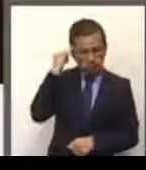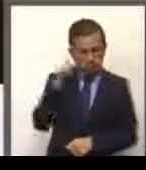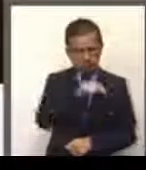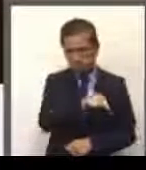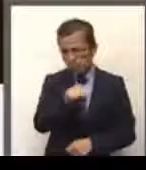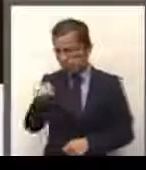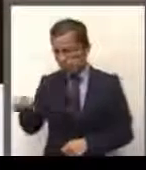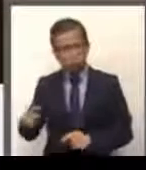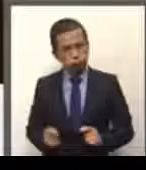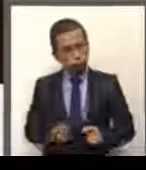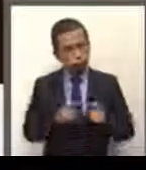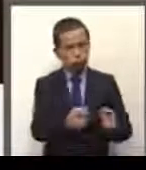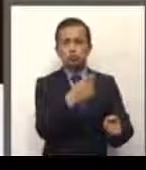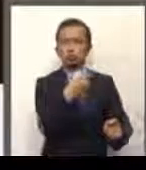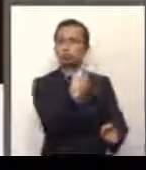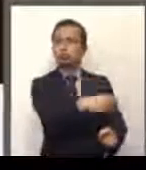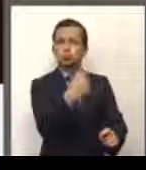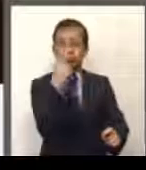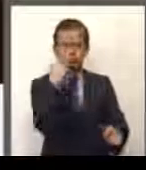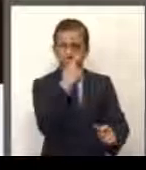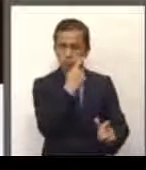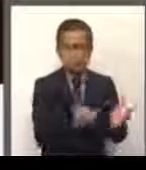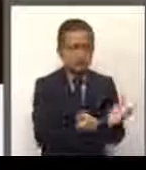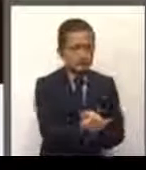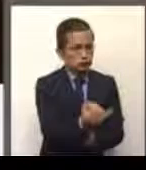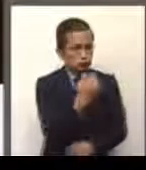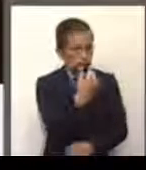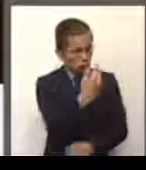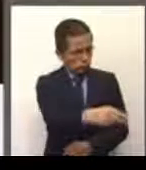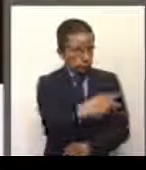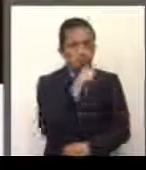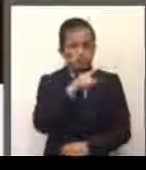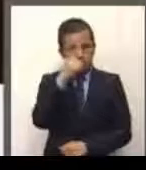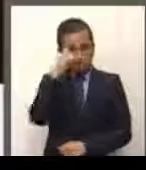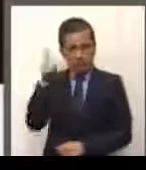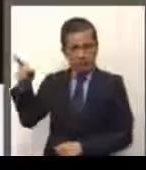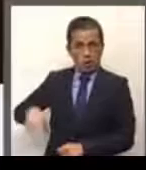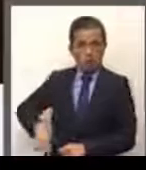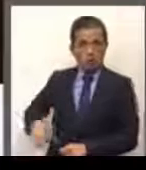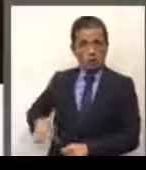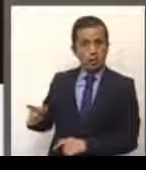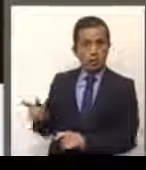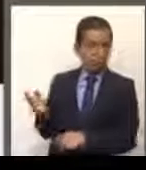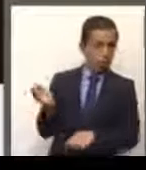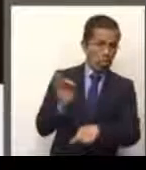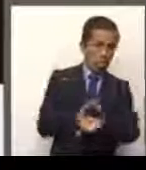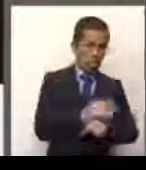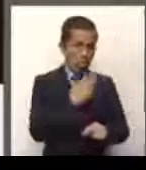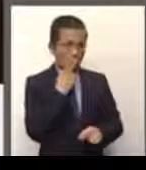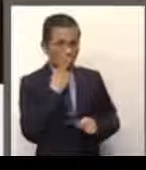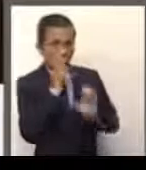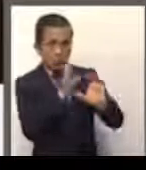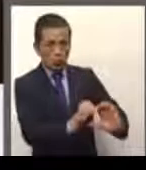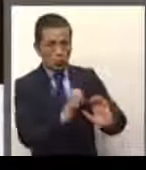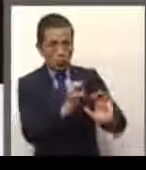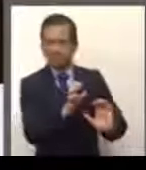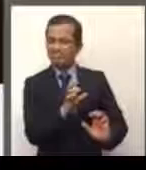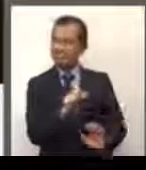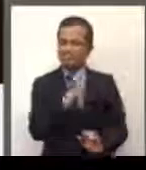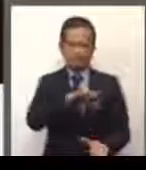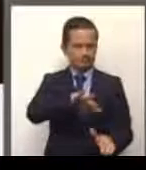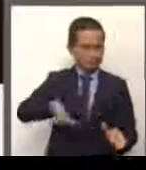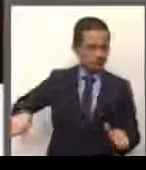poder decidir sobre sí mismos y dejar atrás el sistema paternalista que sobre ellos se tiene. Por